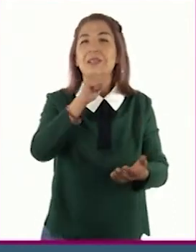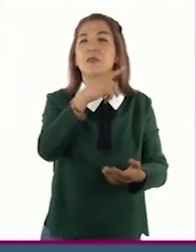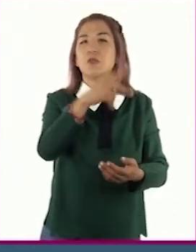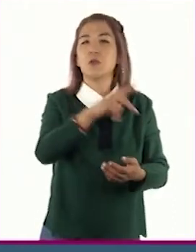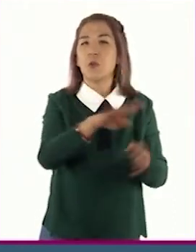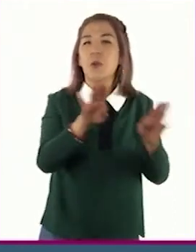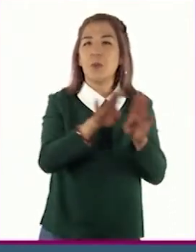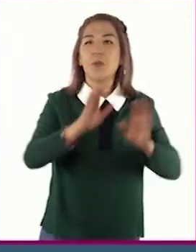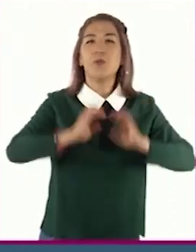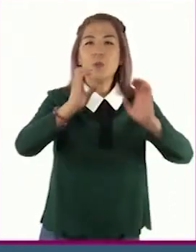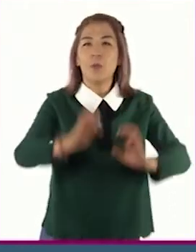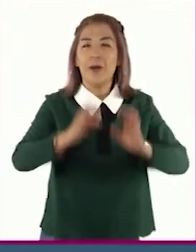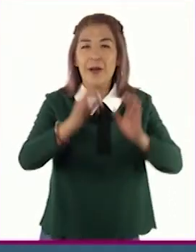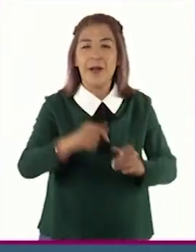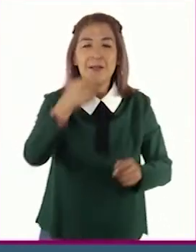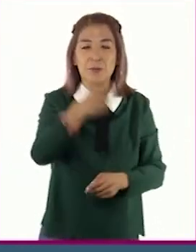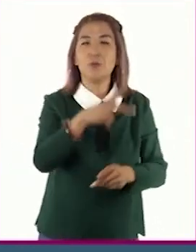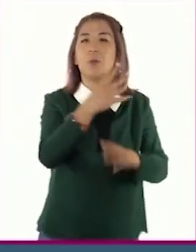materia.